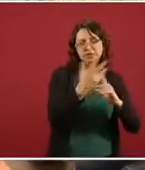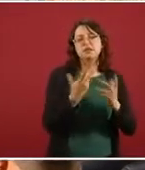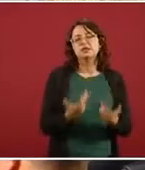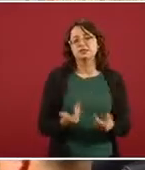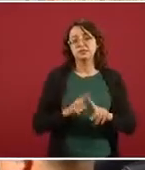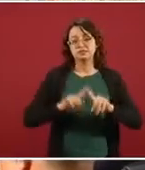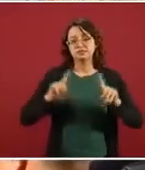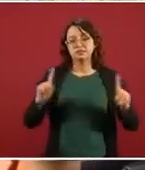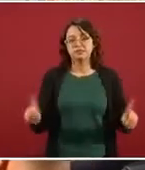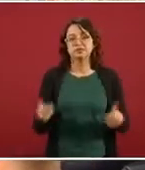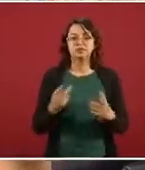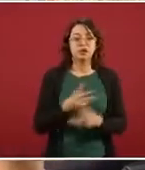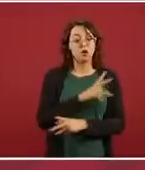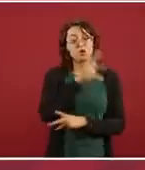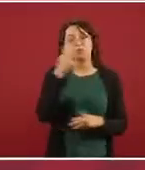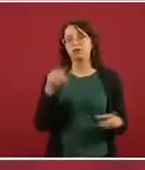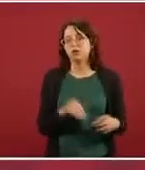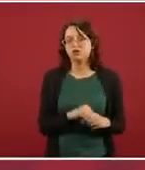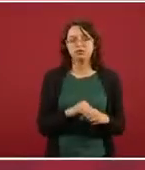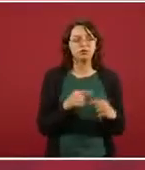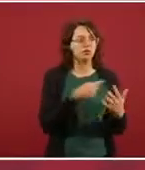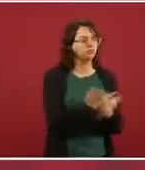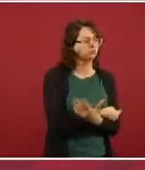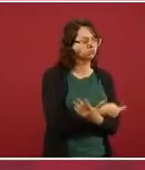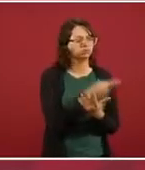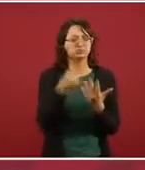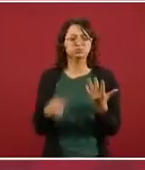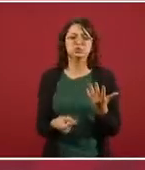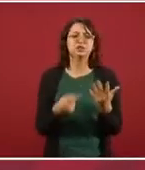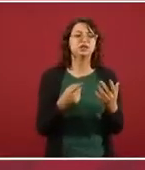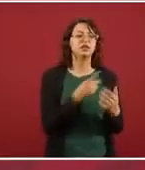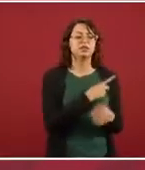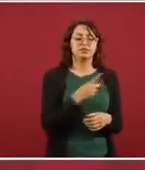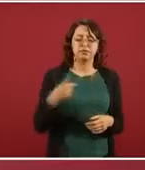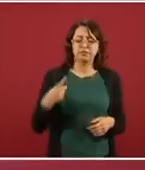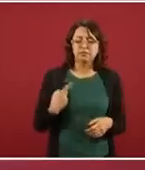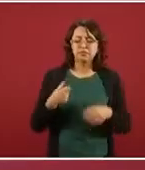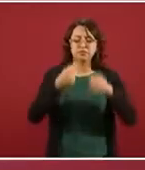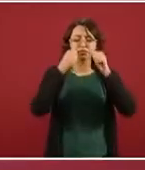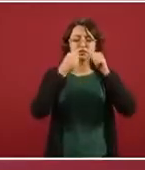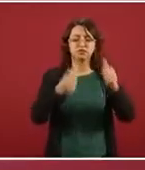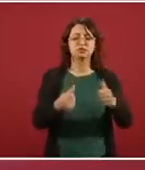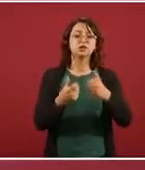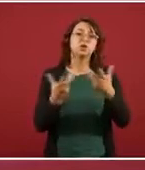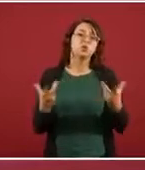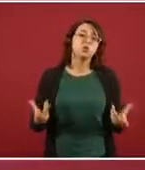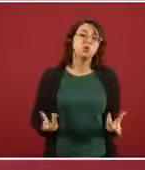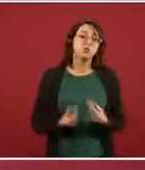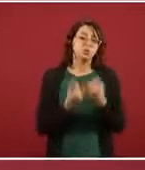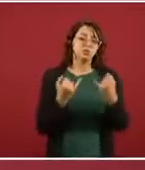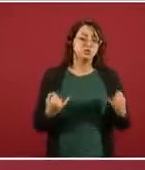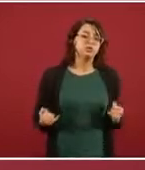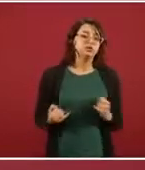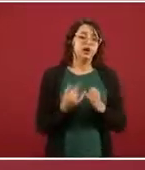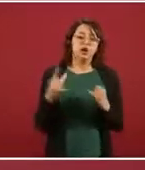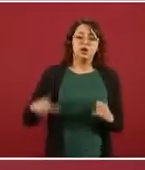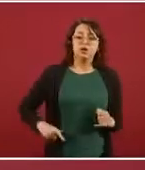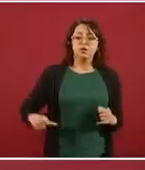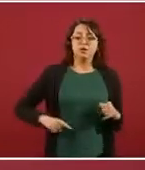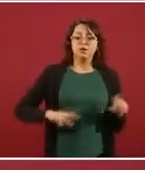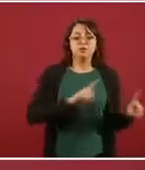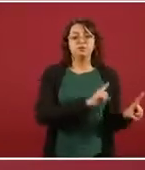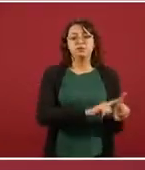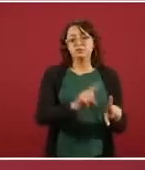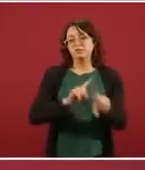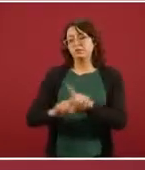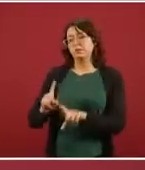muy amplias y tenemos que interactuar con todas las instituciones del gobierno para ir incorporando a la sociedad